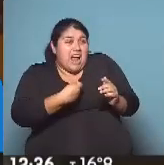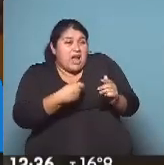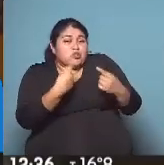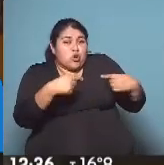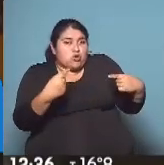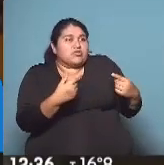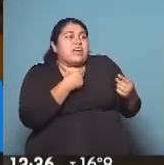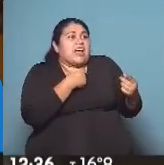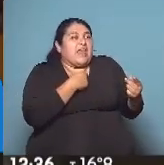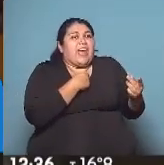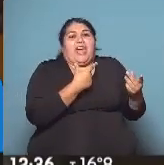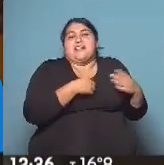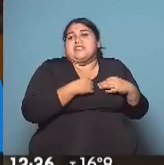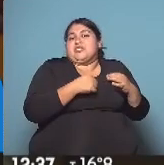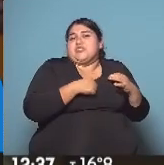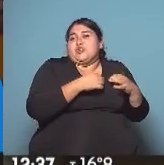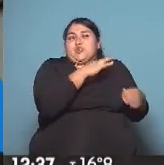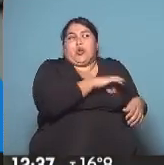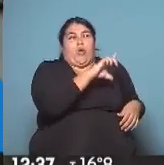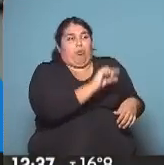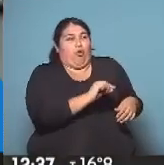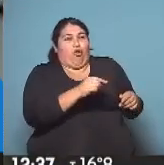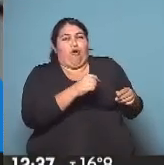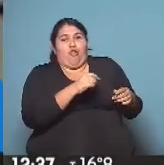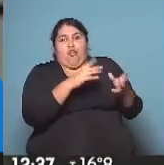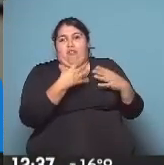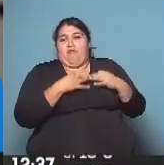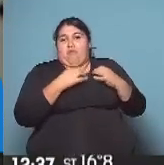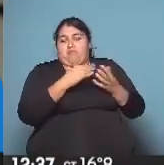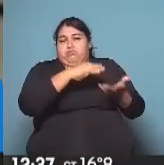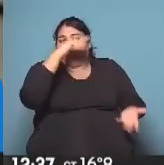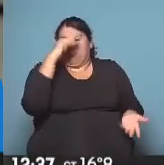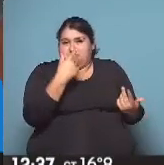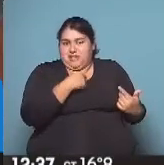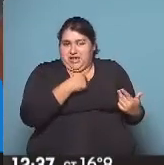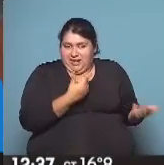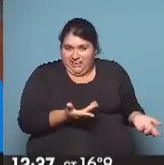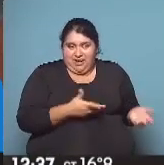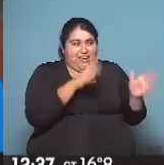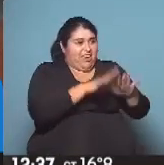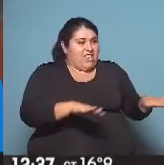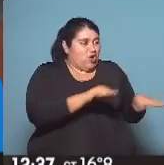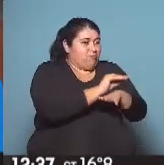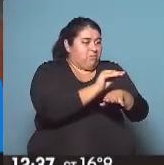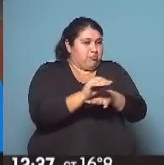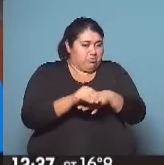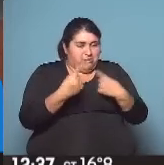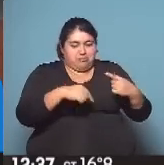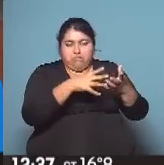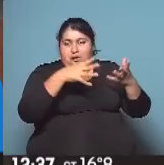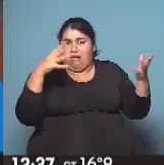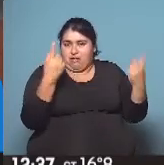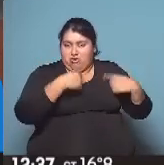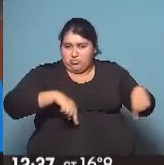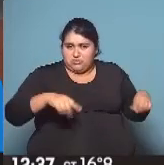más el gasto ropa. público sería si compráramos, Claro, o sea, si entonces gastáramos para plata. nuestros hijos está buenísimo, van a querer cada vez más juguetes, más ropa, comer Sí. mejor. Pero después hay